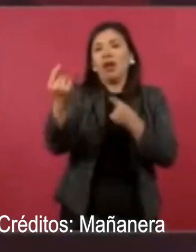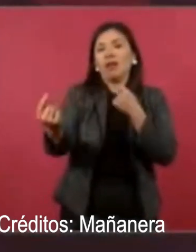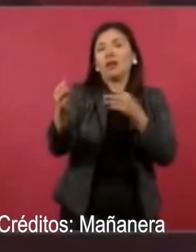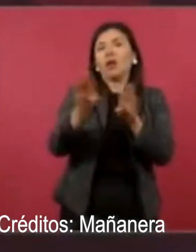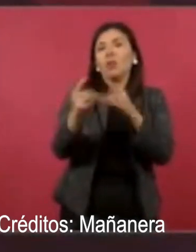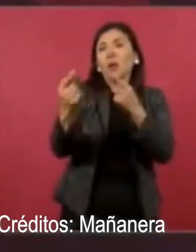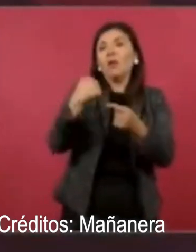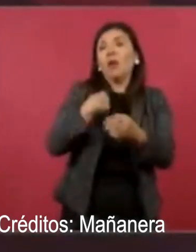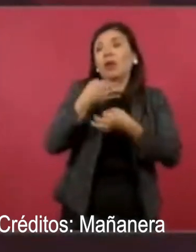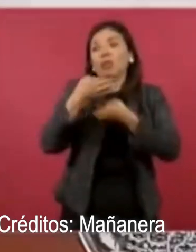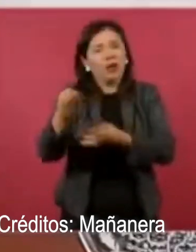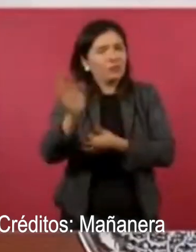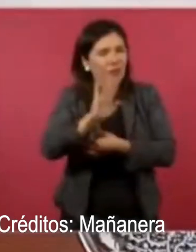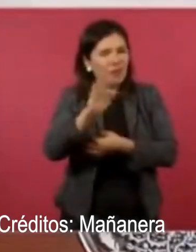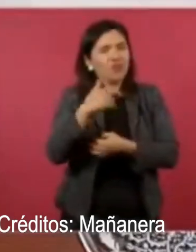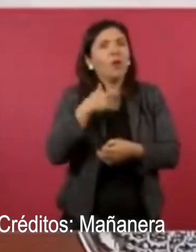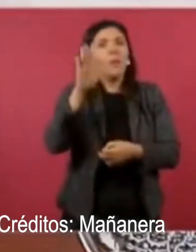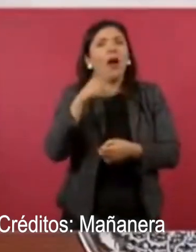Sí, presidente.